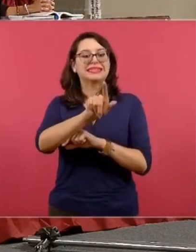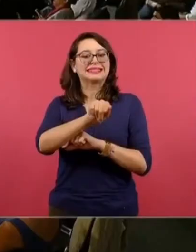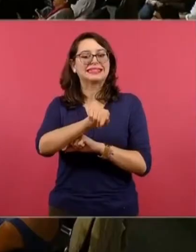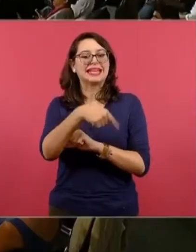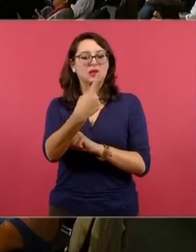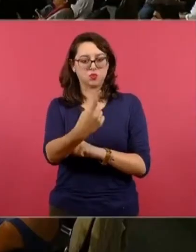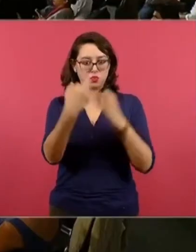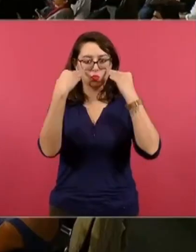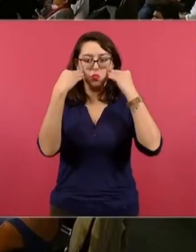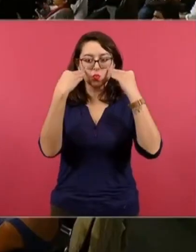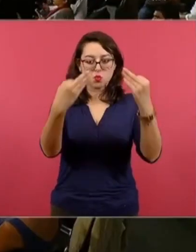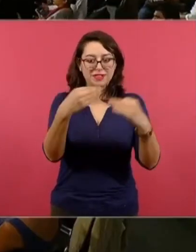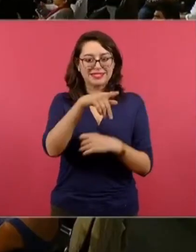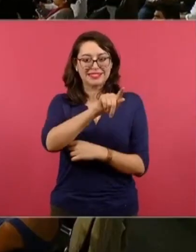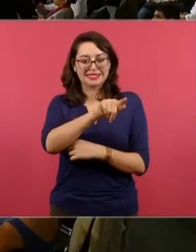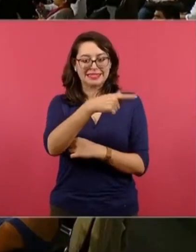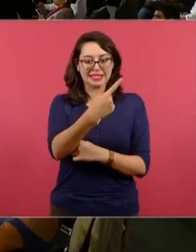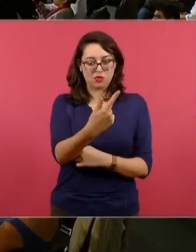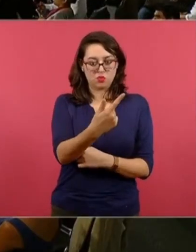La evidencia 71, 71.